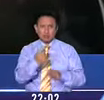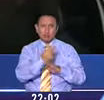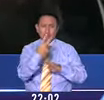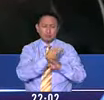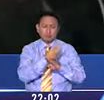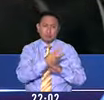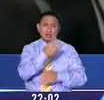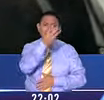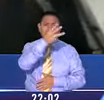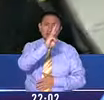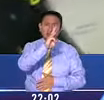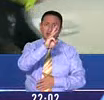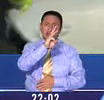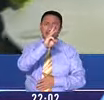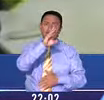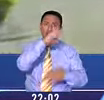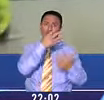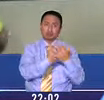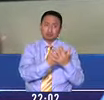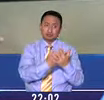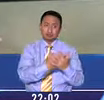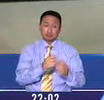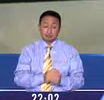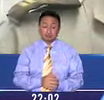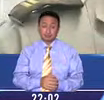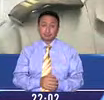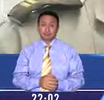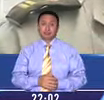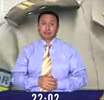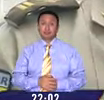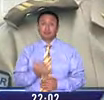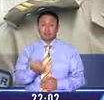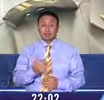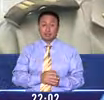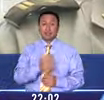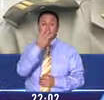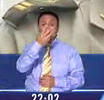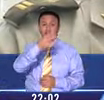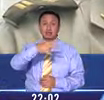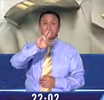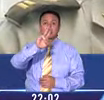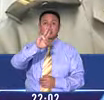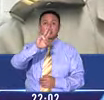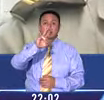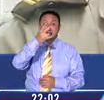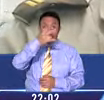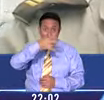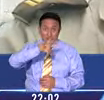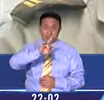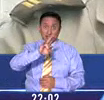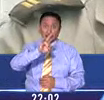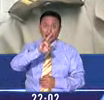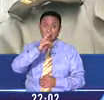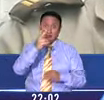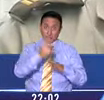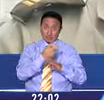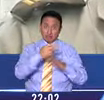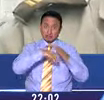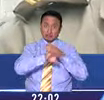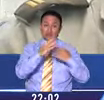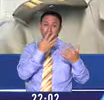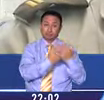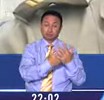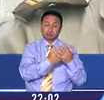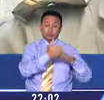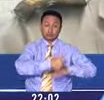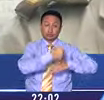sido detenido por la policía, que ya ni sorprende su aprehensión. Con esta es la 17ª ocasión que la Policía Nacional le está poniendo